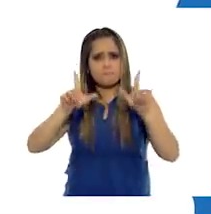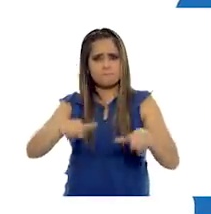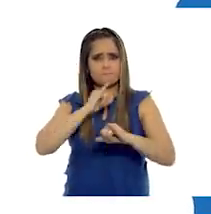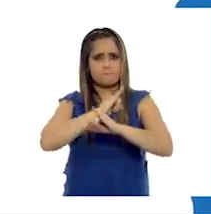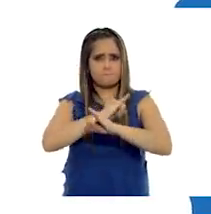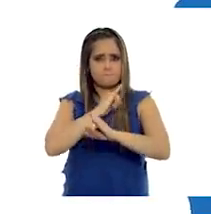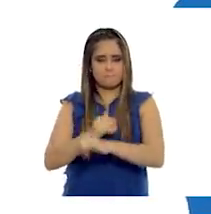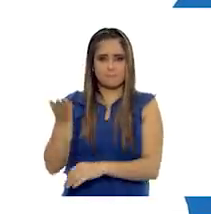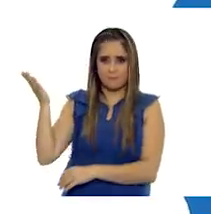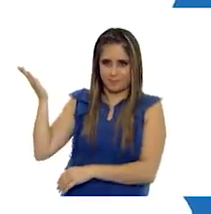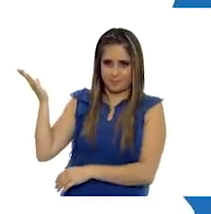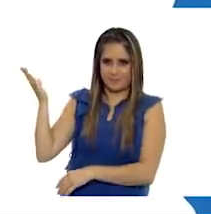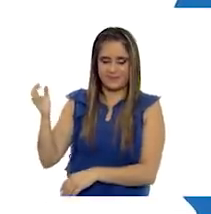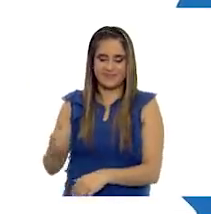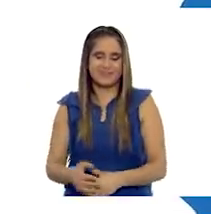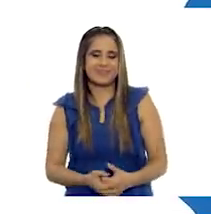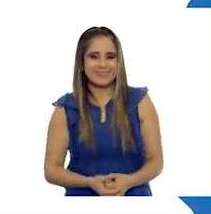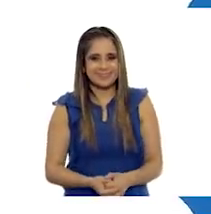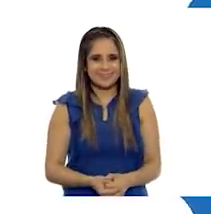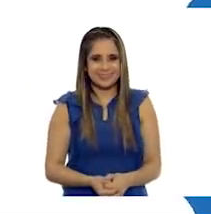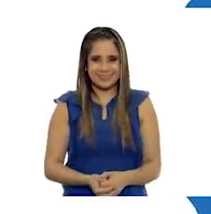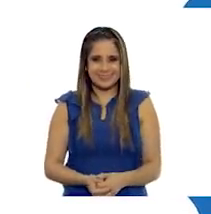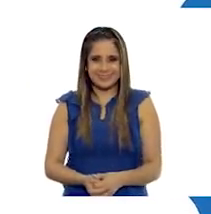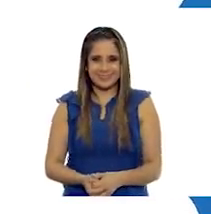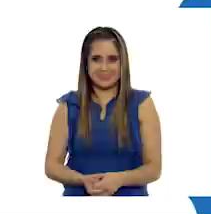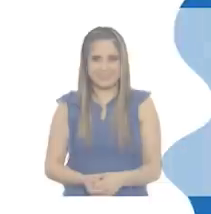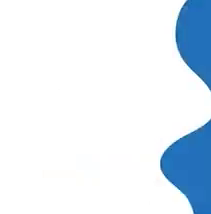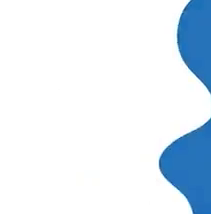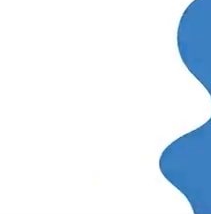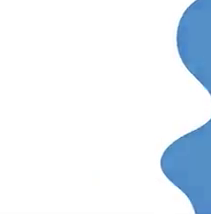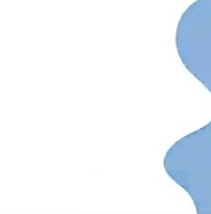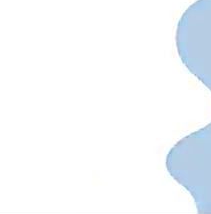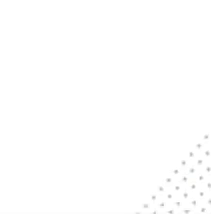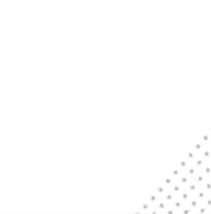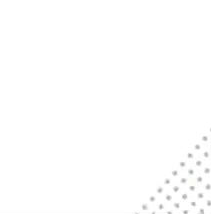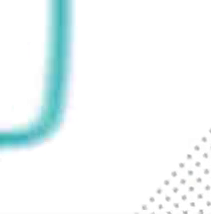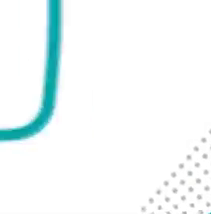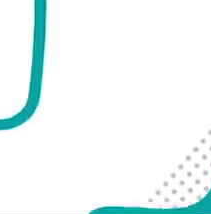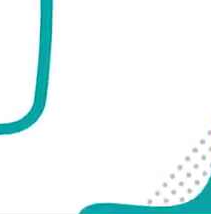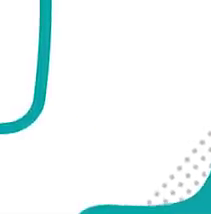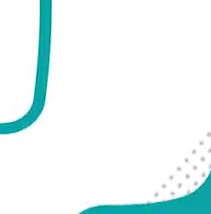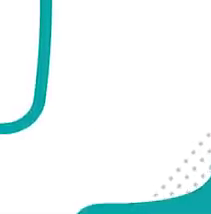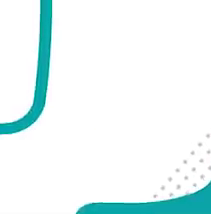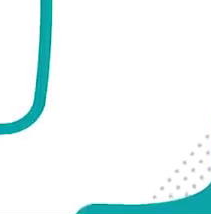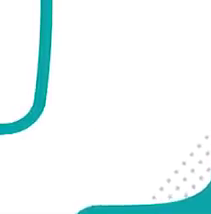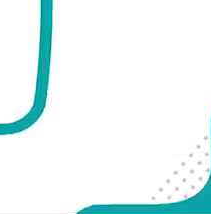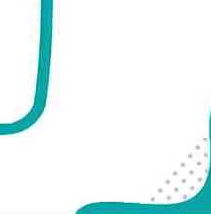aprendeencasa.cep.gov.mx.